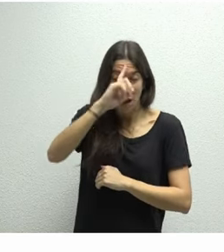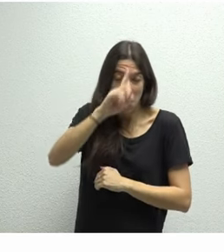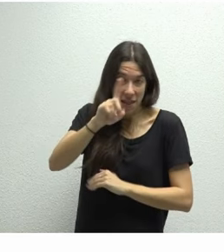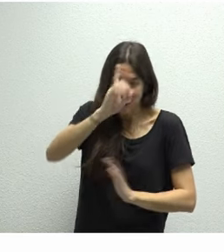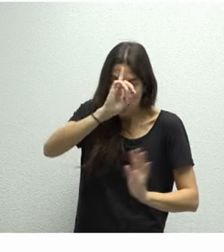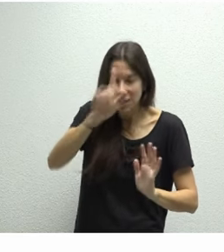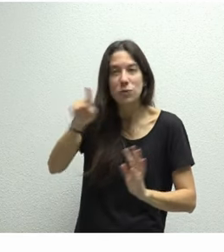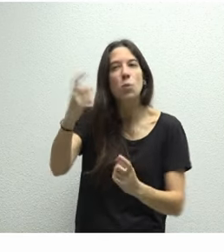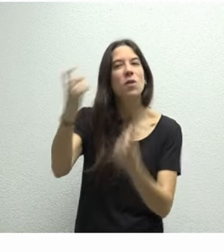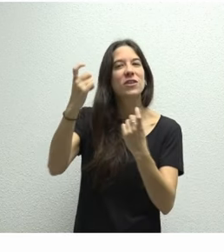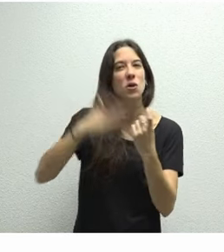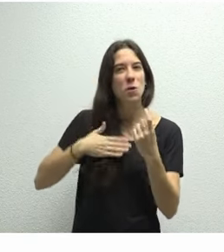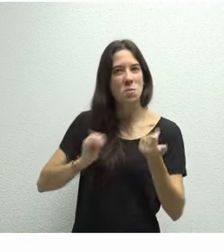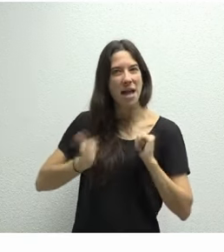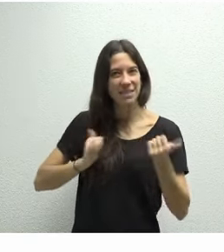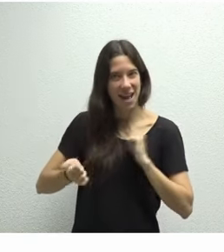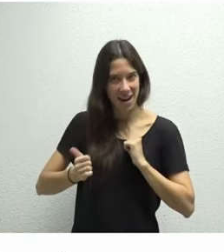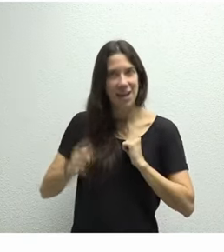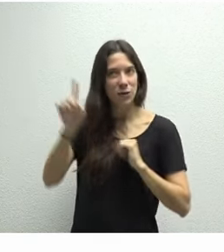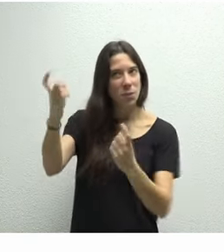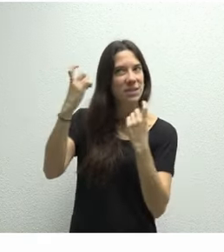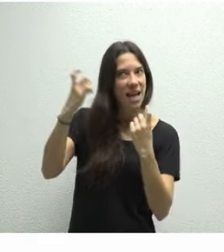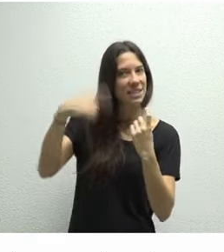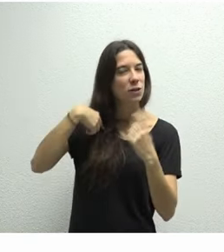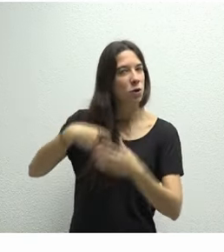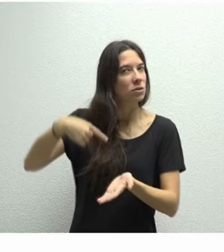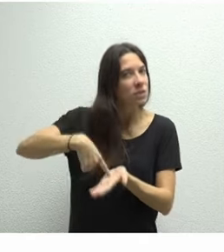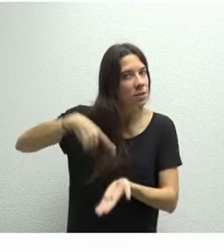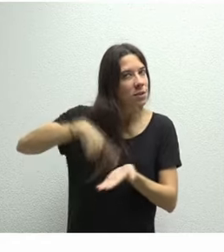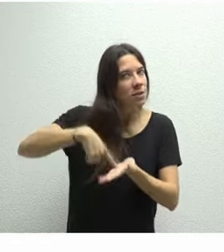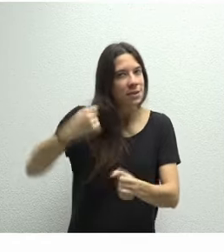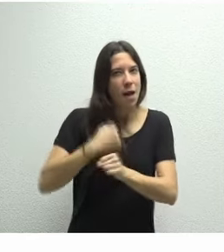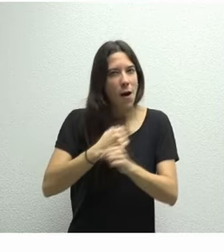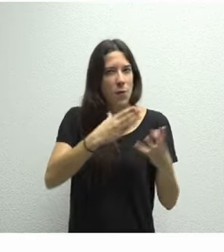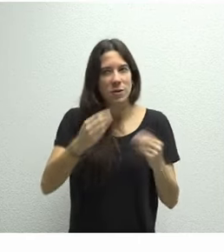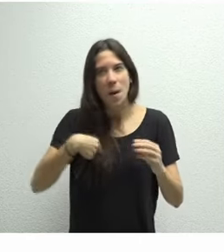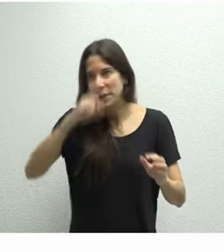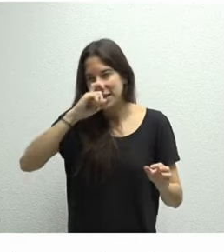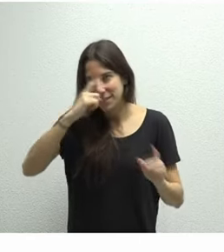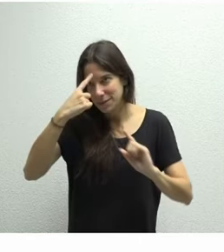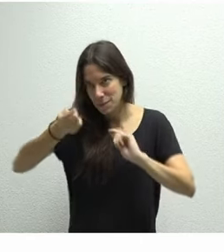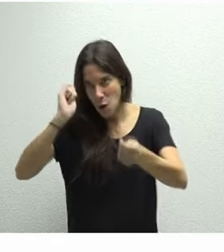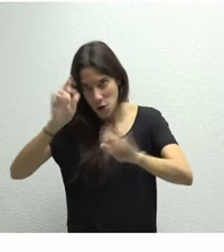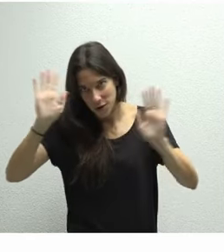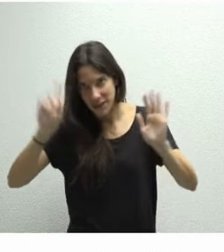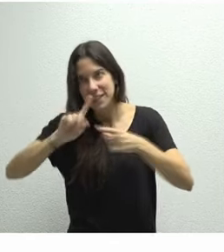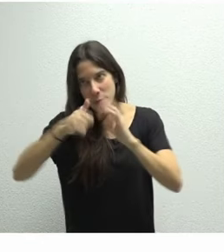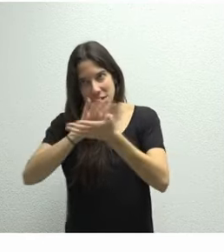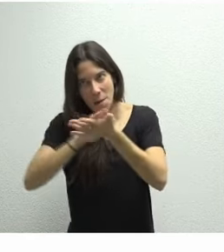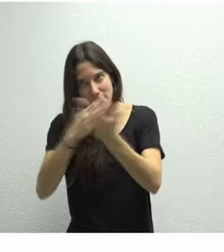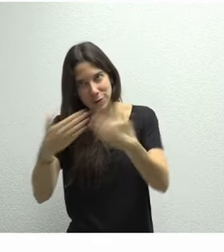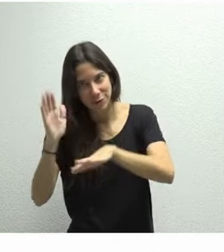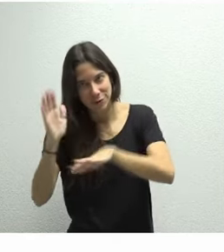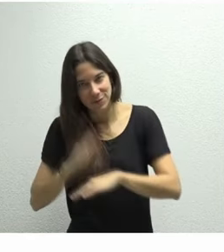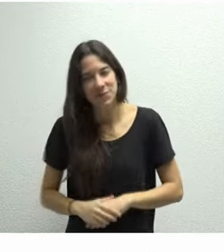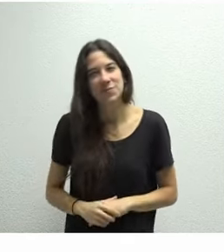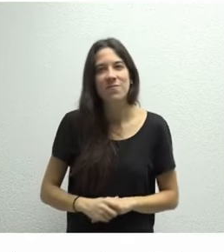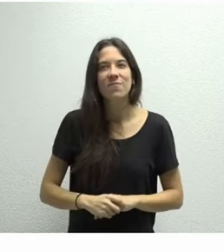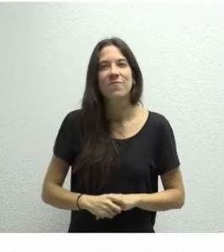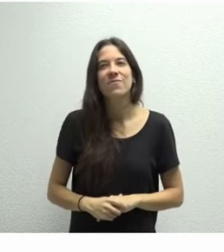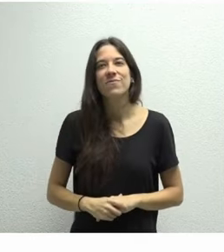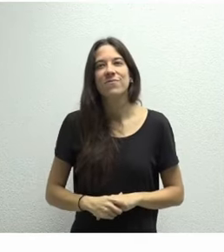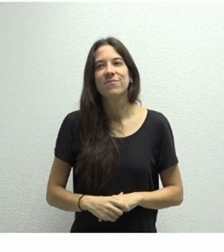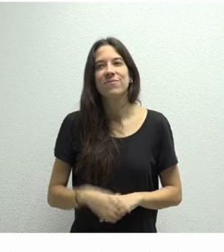una guerra me hiciste trabajar que a mí no se me va a olvidar ahora pues hablamos y